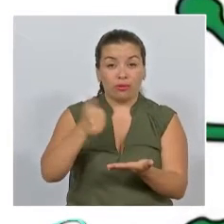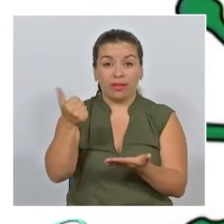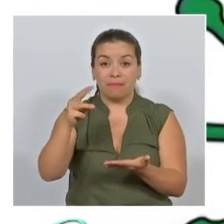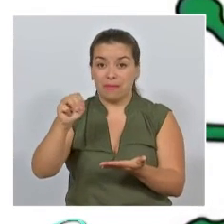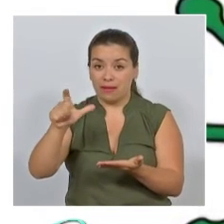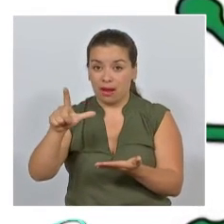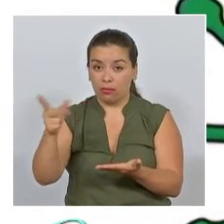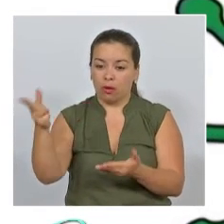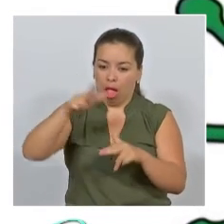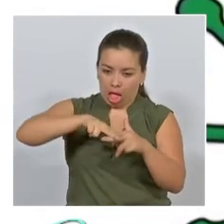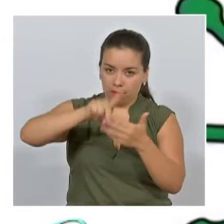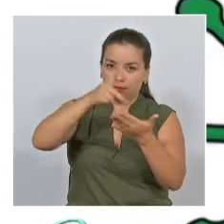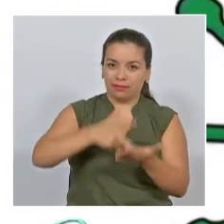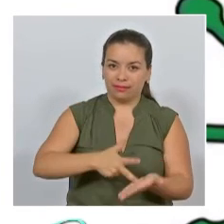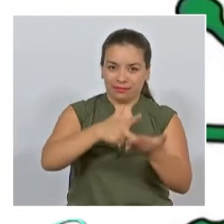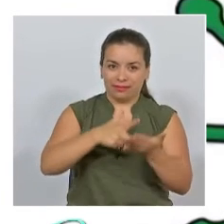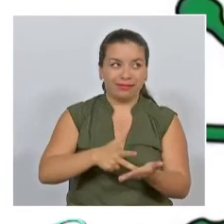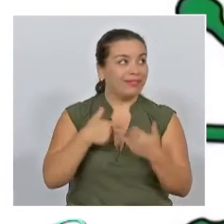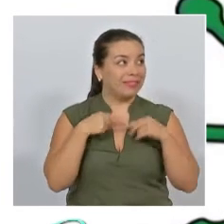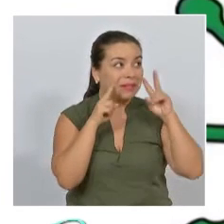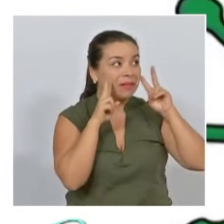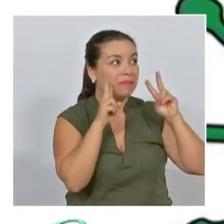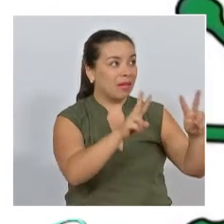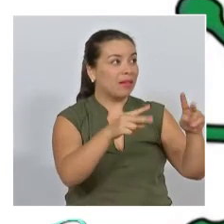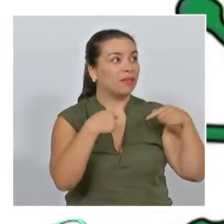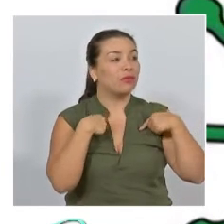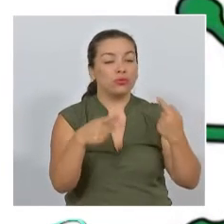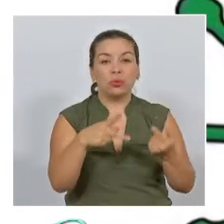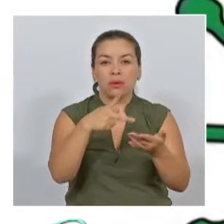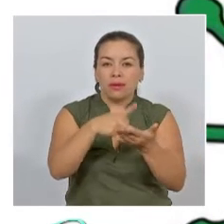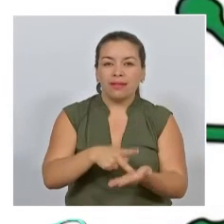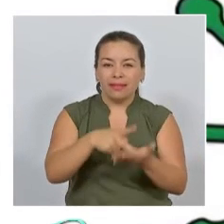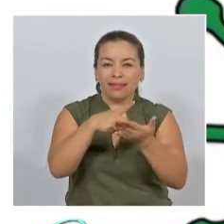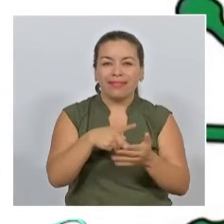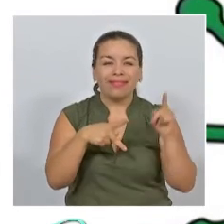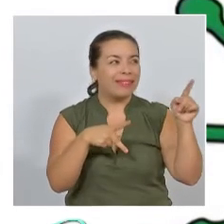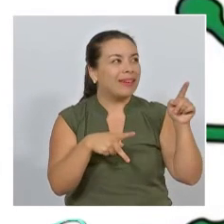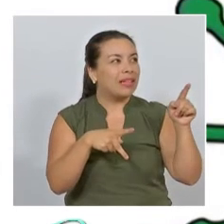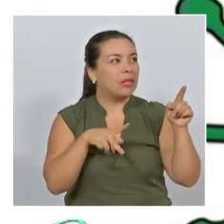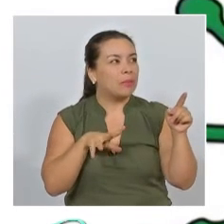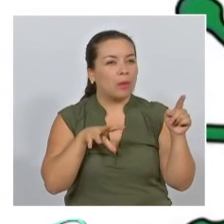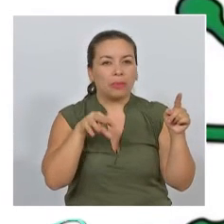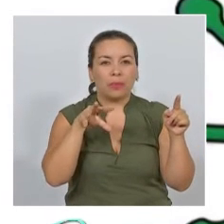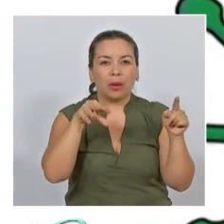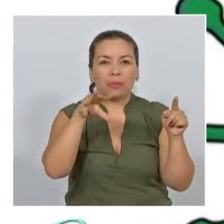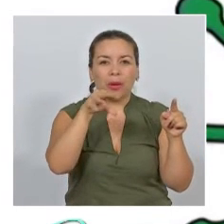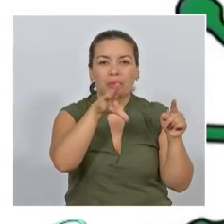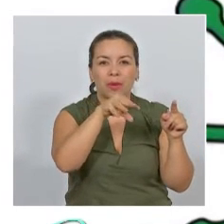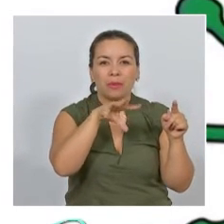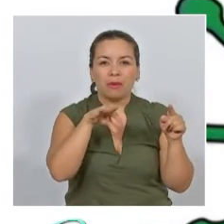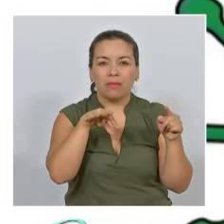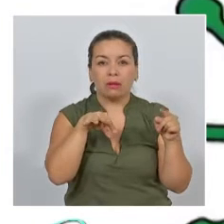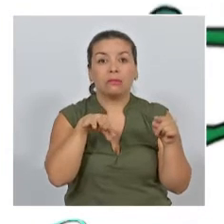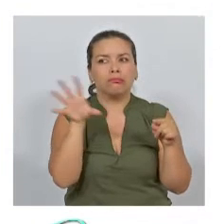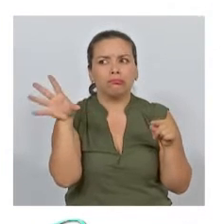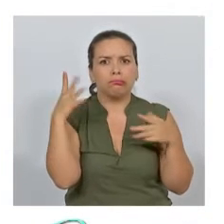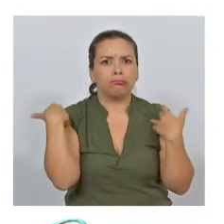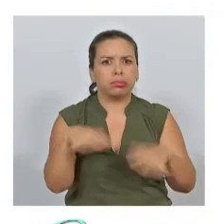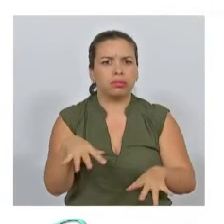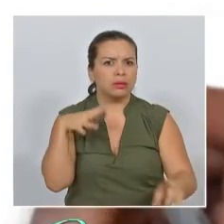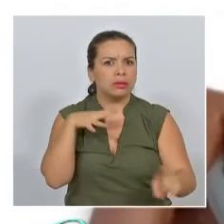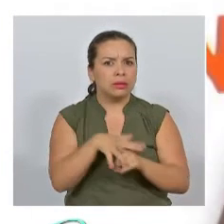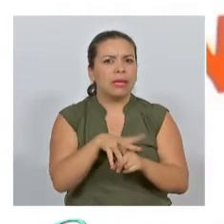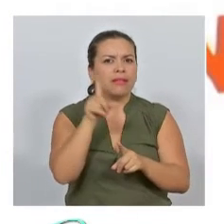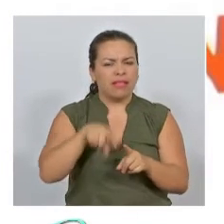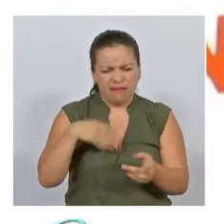eso, uno manda el tratamiento. Aquí está la entamoeba histolítica, que es la ameba, que además es muy agresiva y hay que tratarla muy